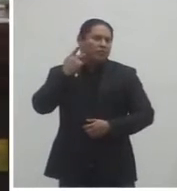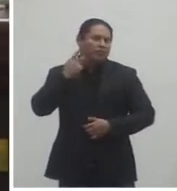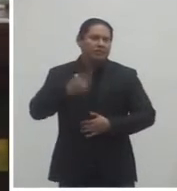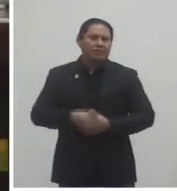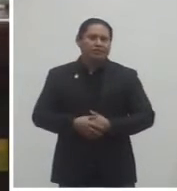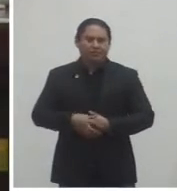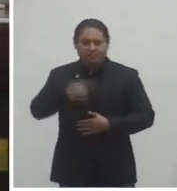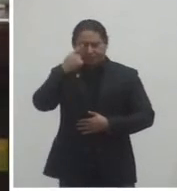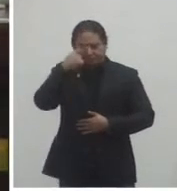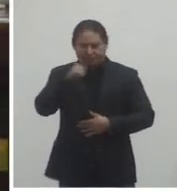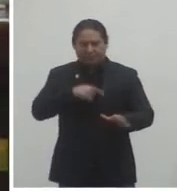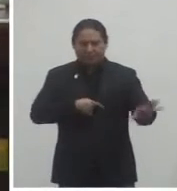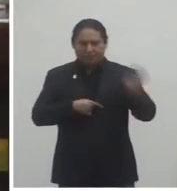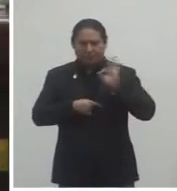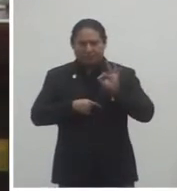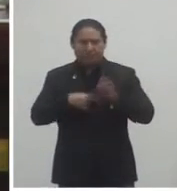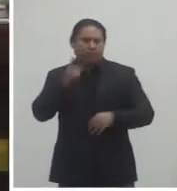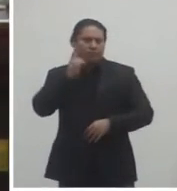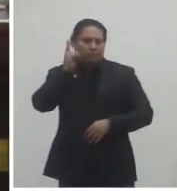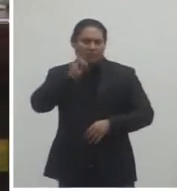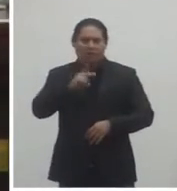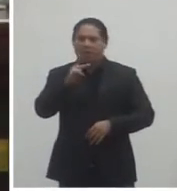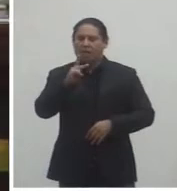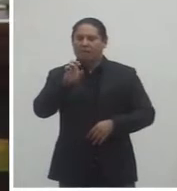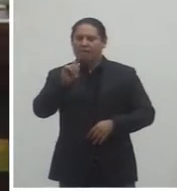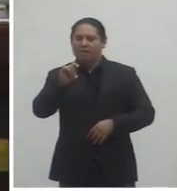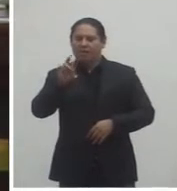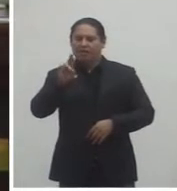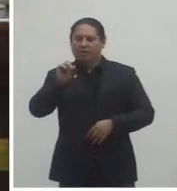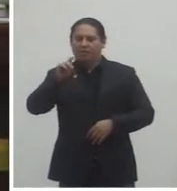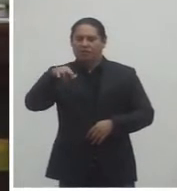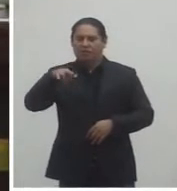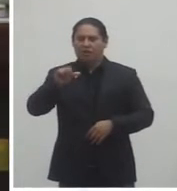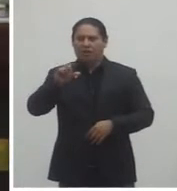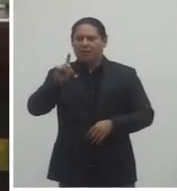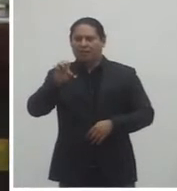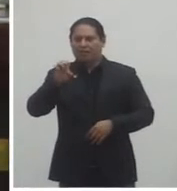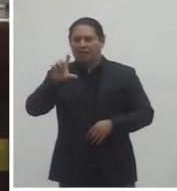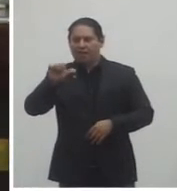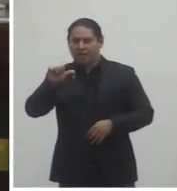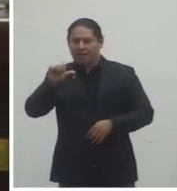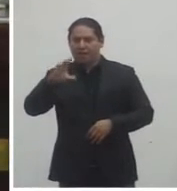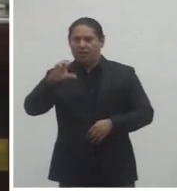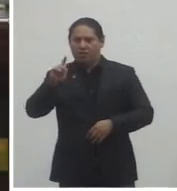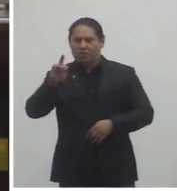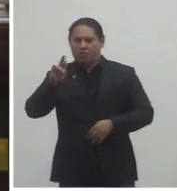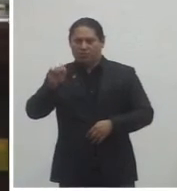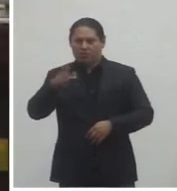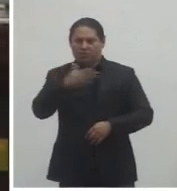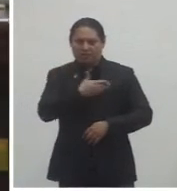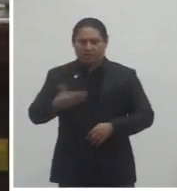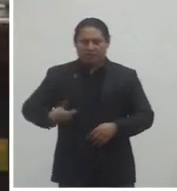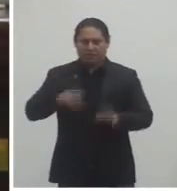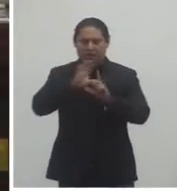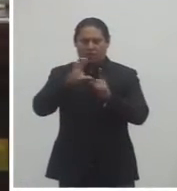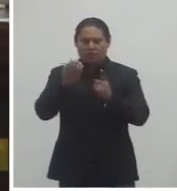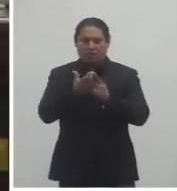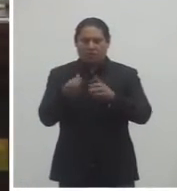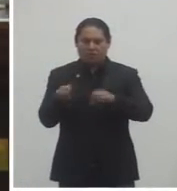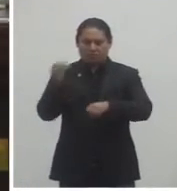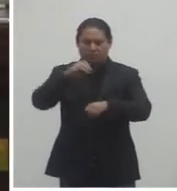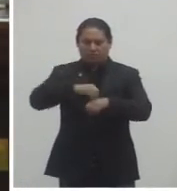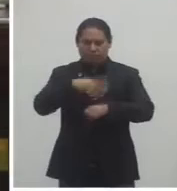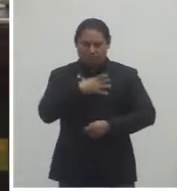Política para nombrar a la diputada Petrona de la Cruz como presidenta de la Comisión de Postulación